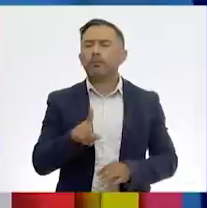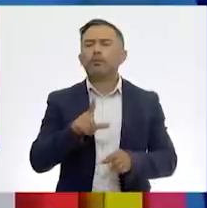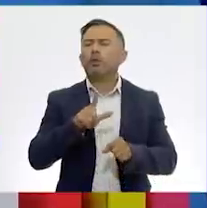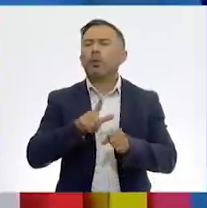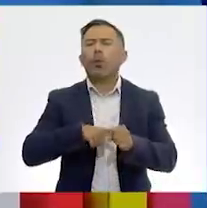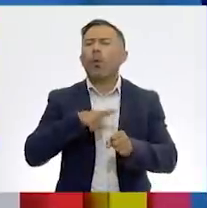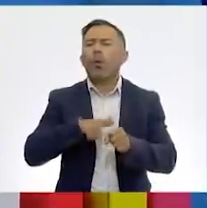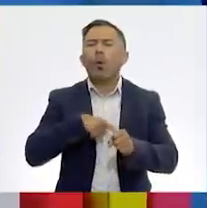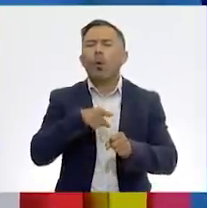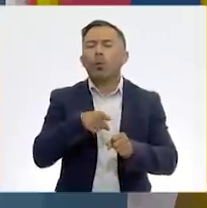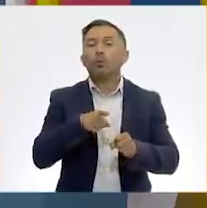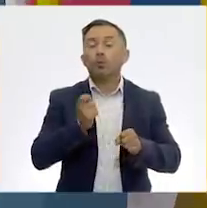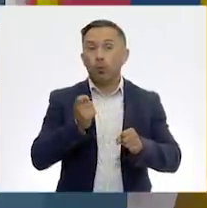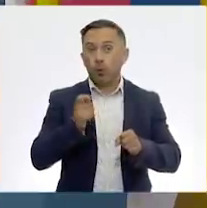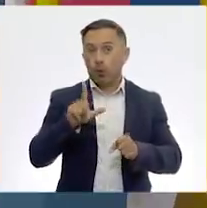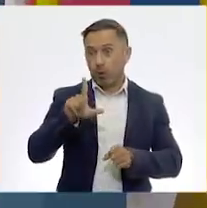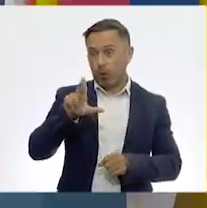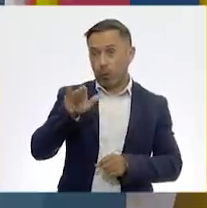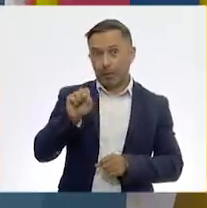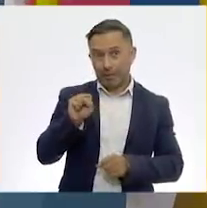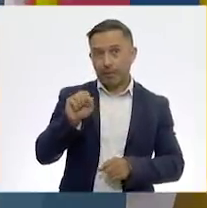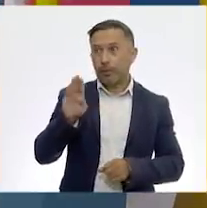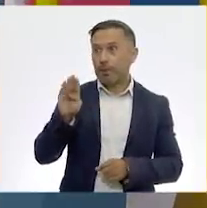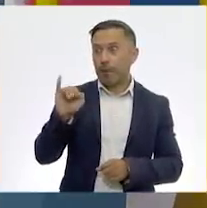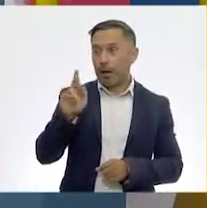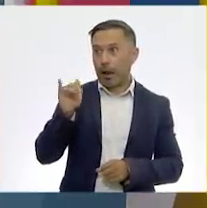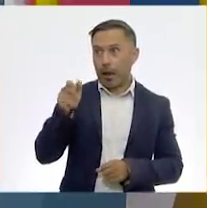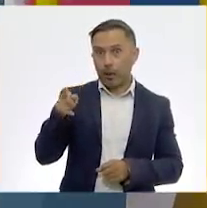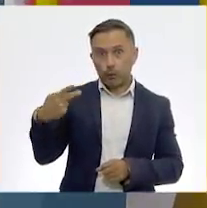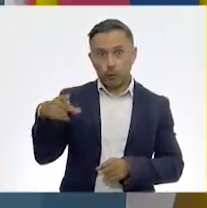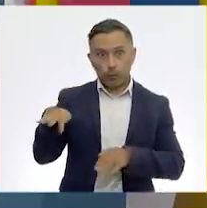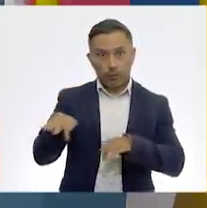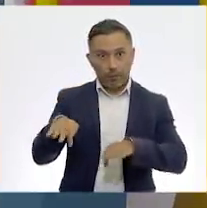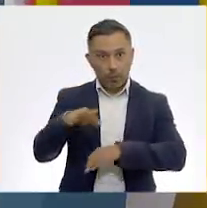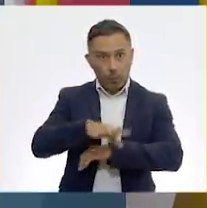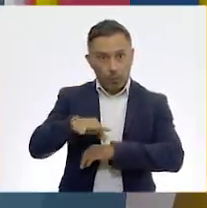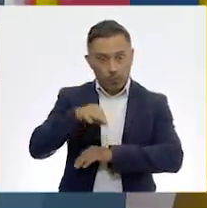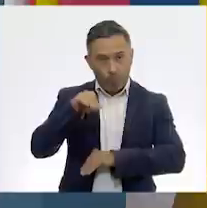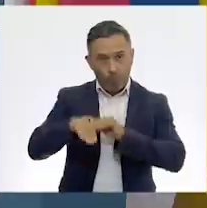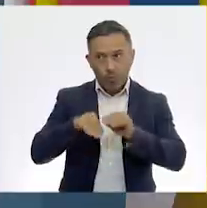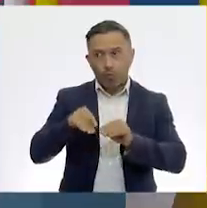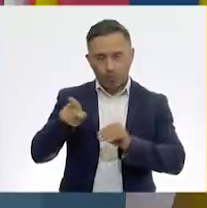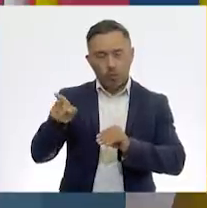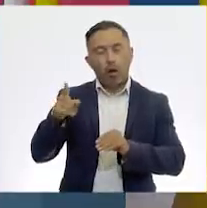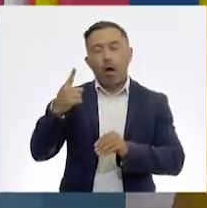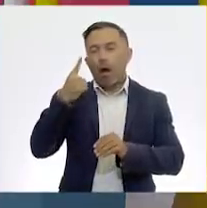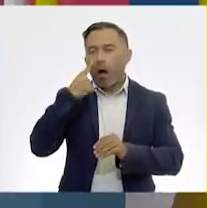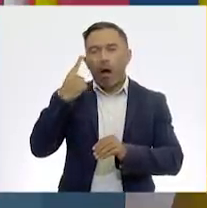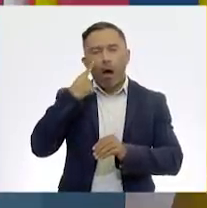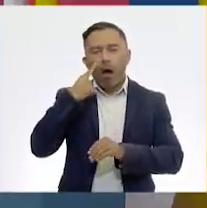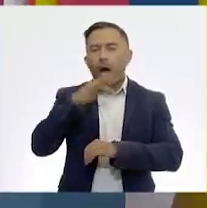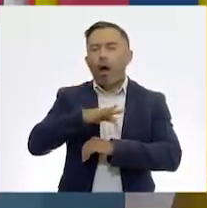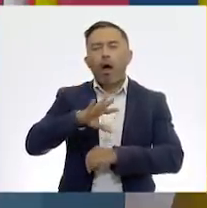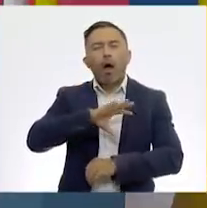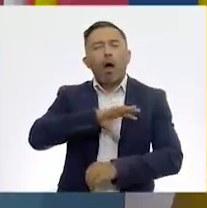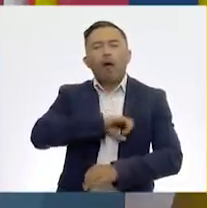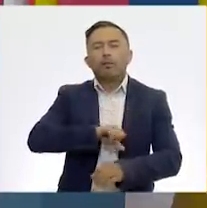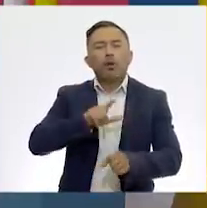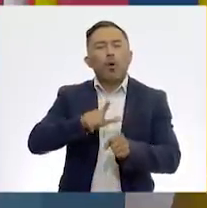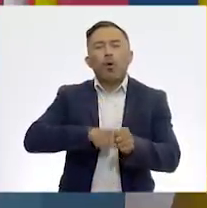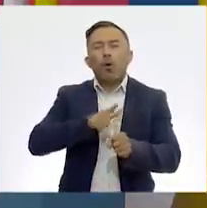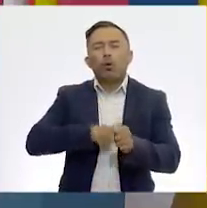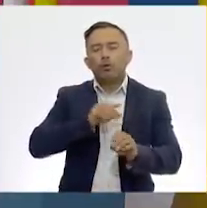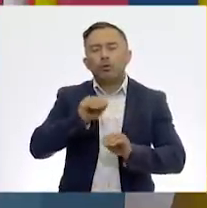y la importancia en la obra de Luis Barragán, ya que el color es algo muy representativo de este arquitecto porque representa